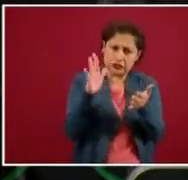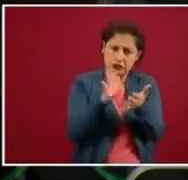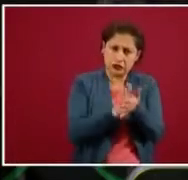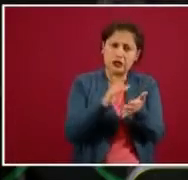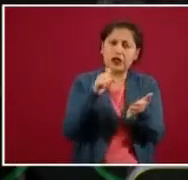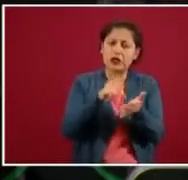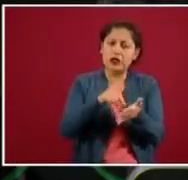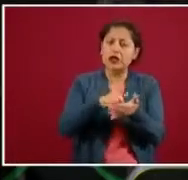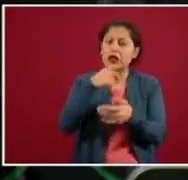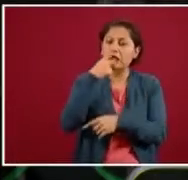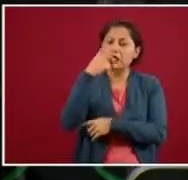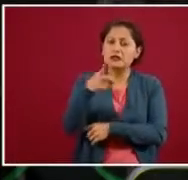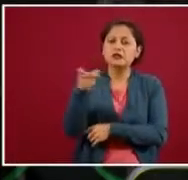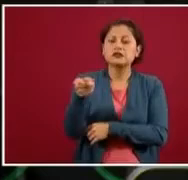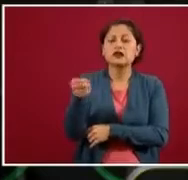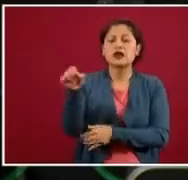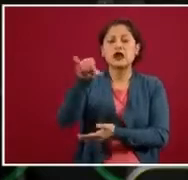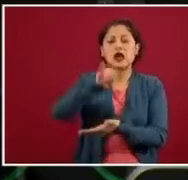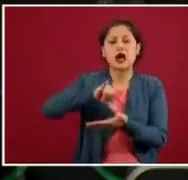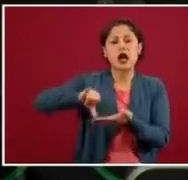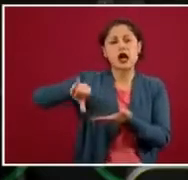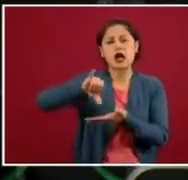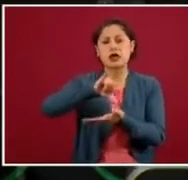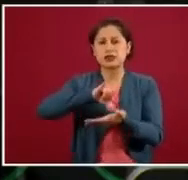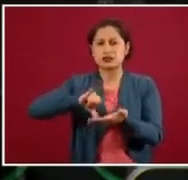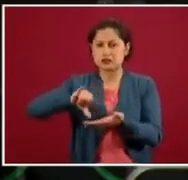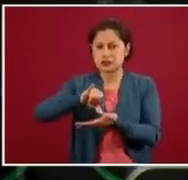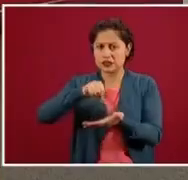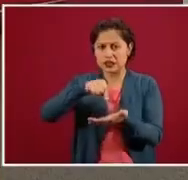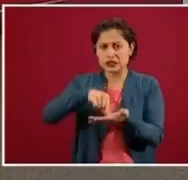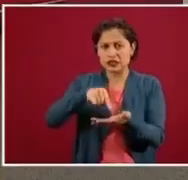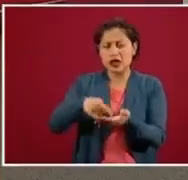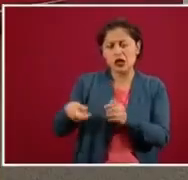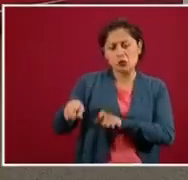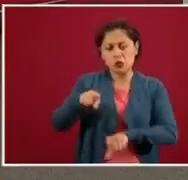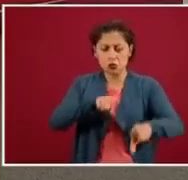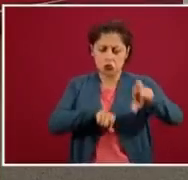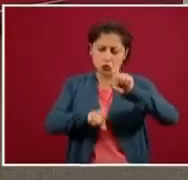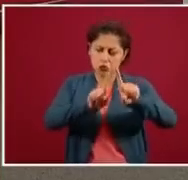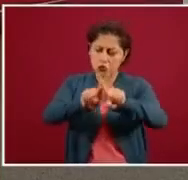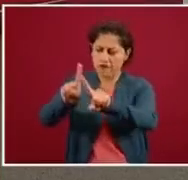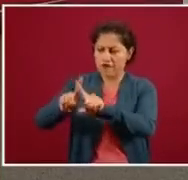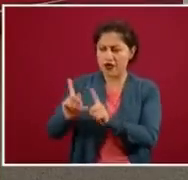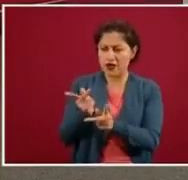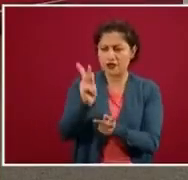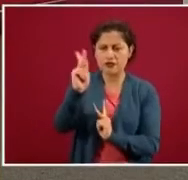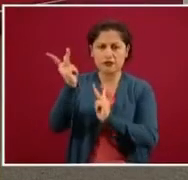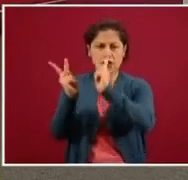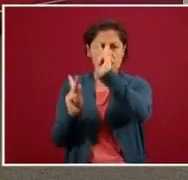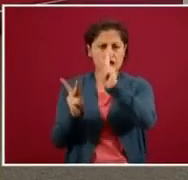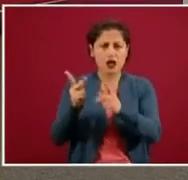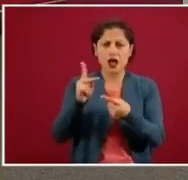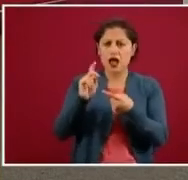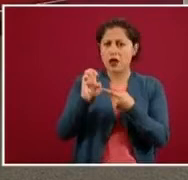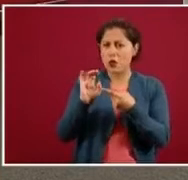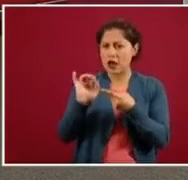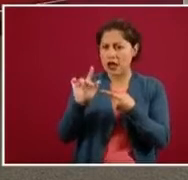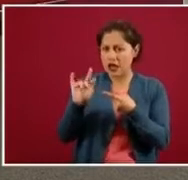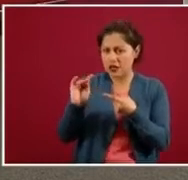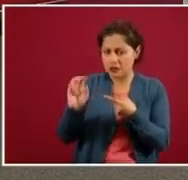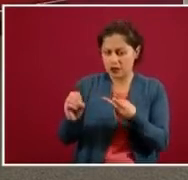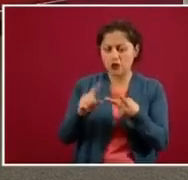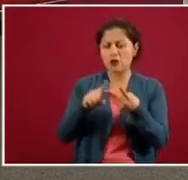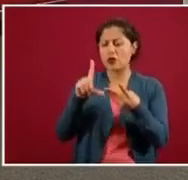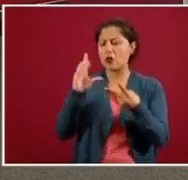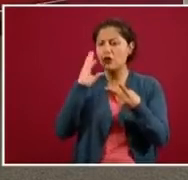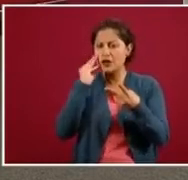ratero, que está compuesto con base en varias hierbas, eucalipto, limón, canela, en fin.